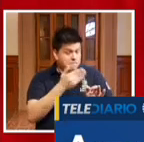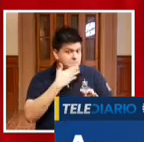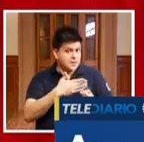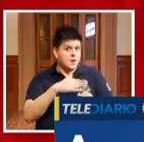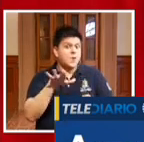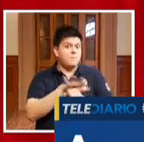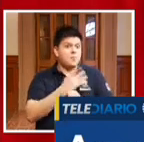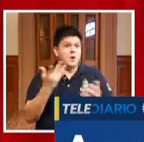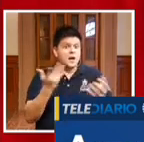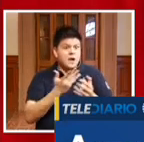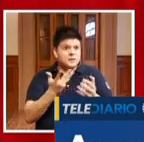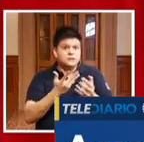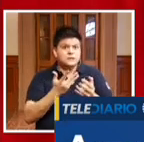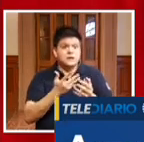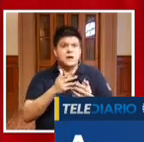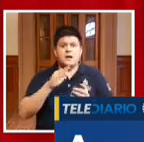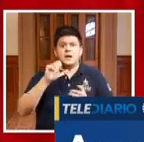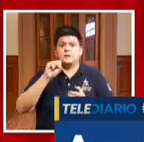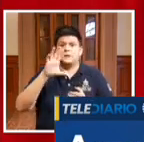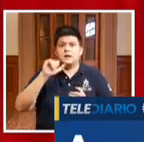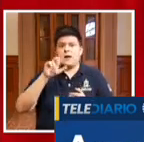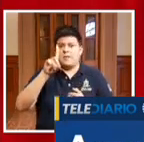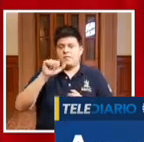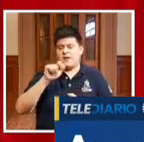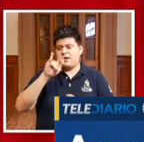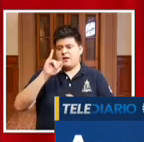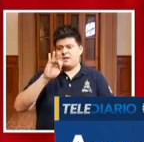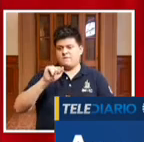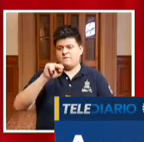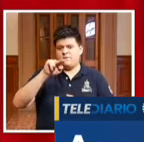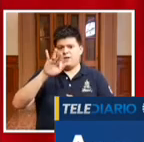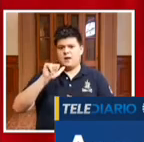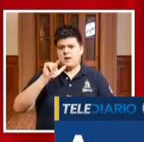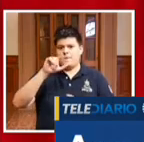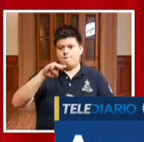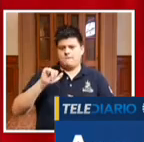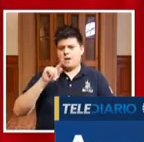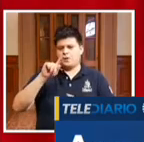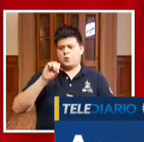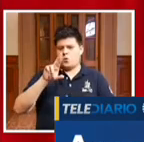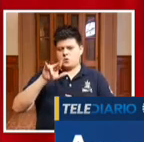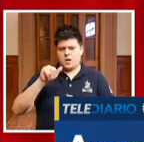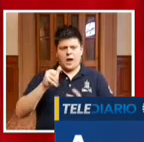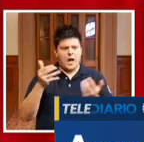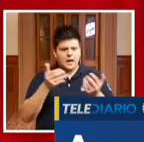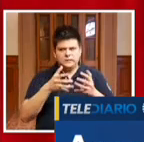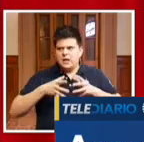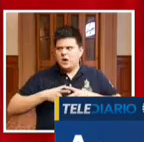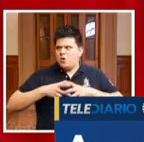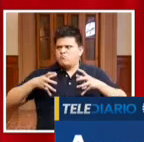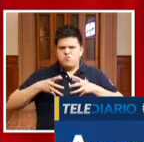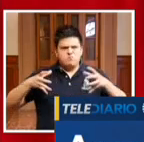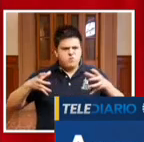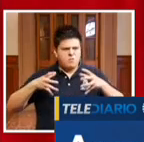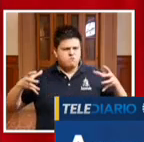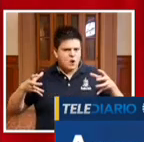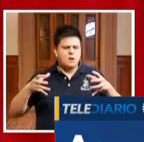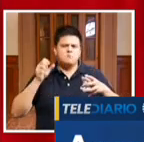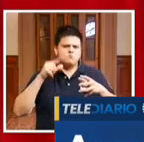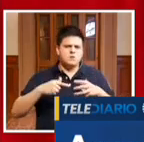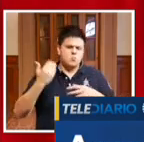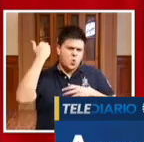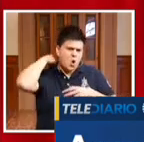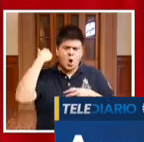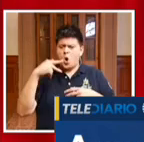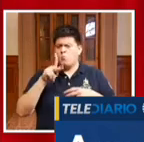que se le llama cascada inflamatoria, donde se producen muchos mediadores de inflamación que hacen que el pulmón y los